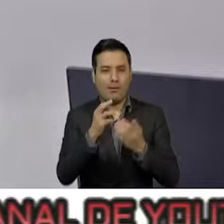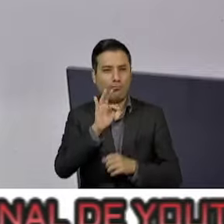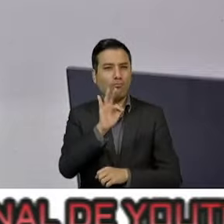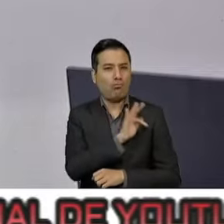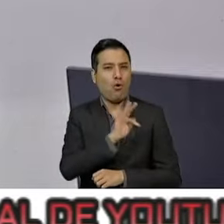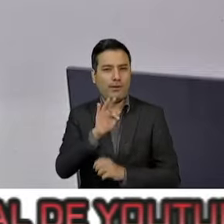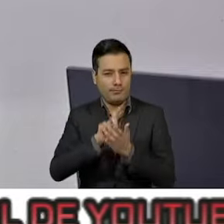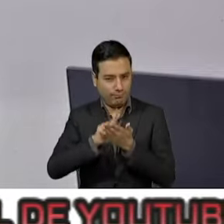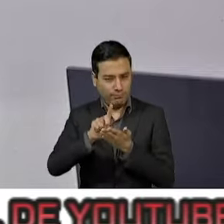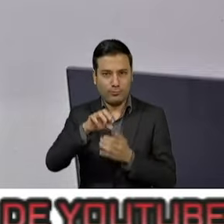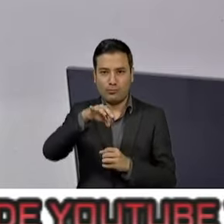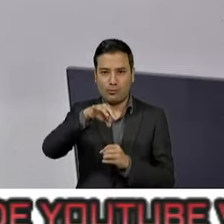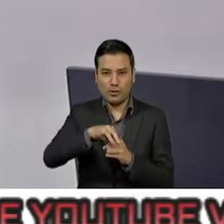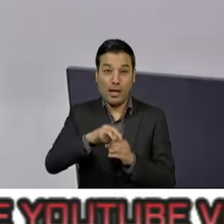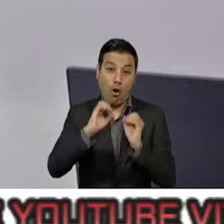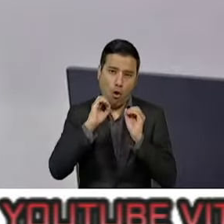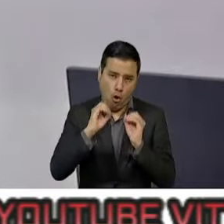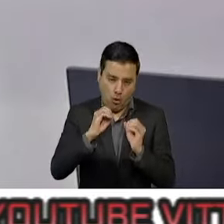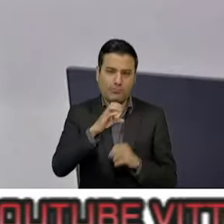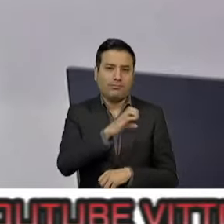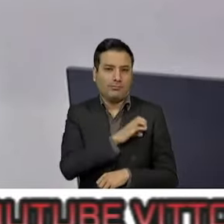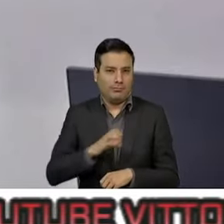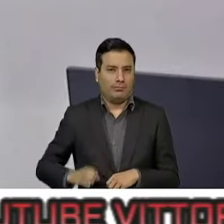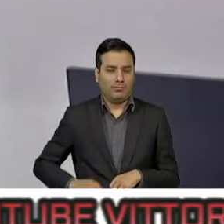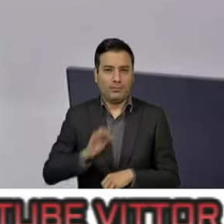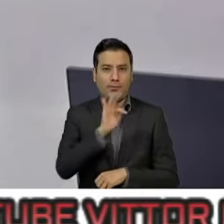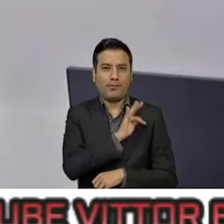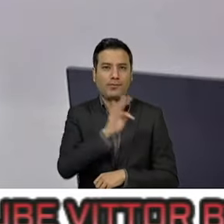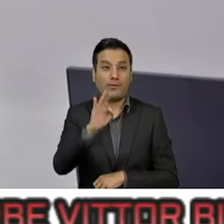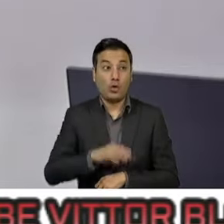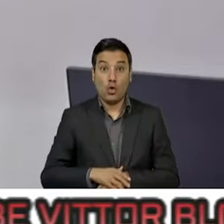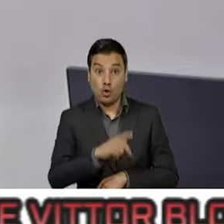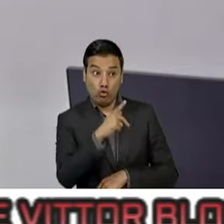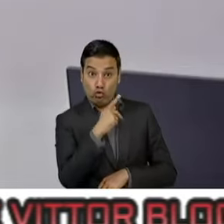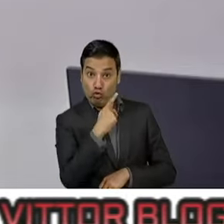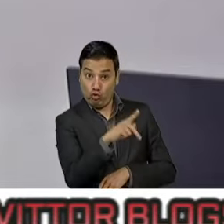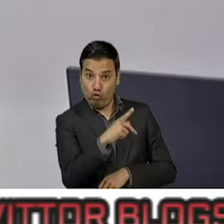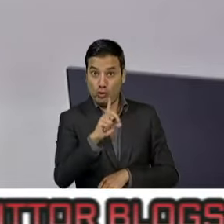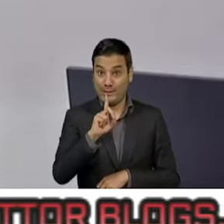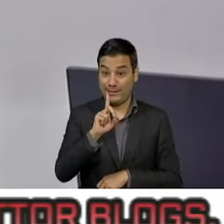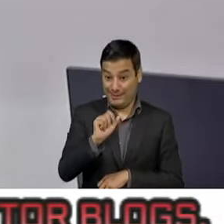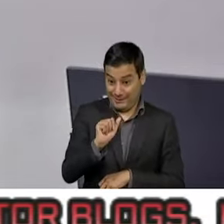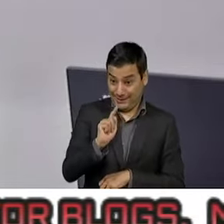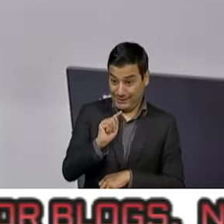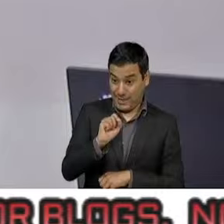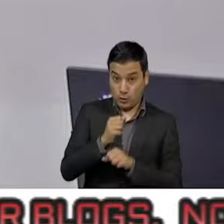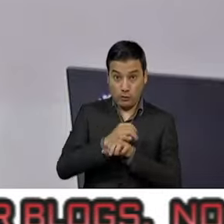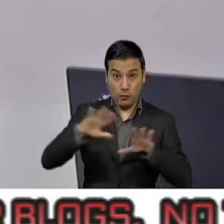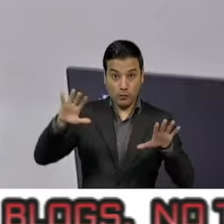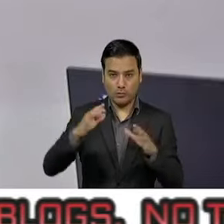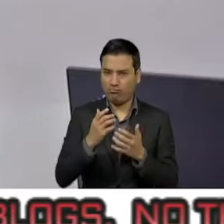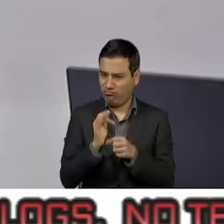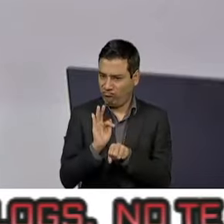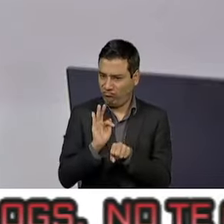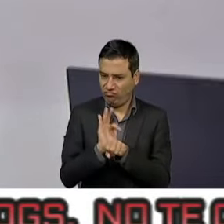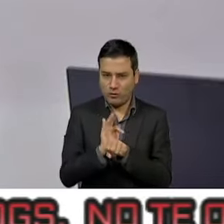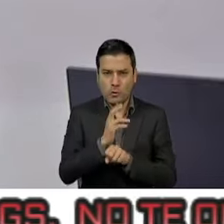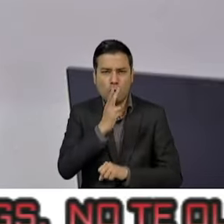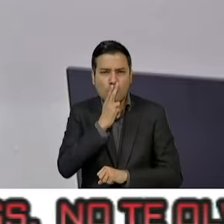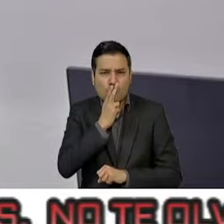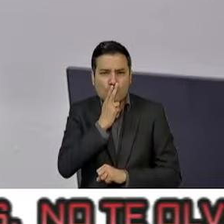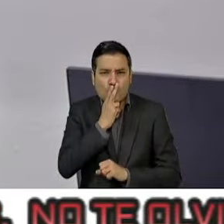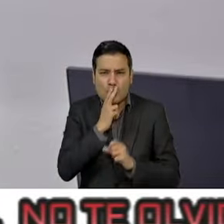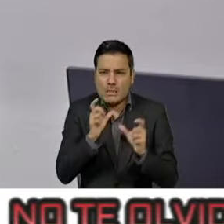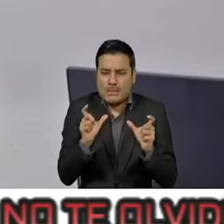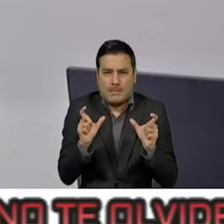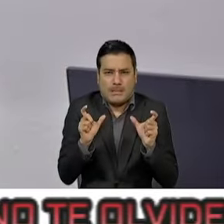ser votado. Aquí cabe destacar que sus datos están debidamente resguardados y protegidos con las más altas medidas y